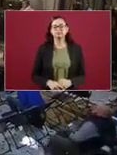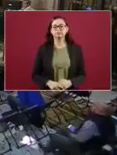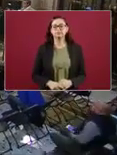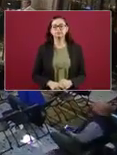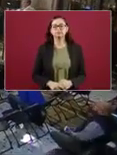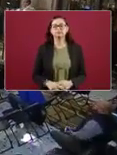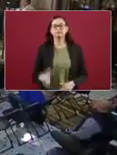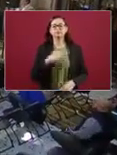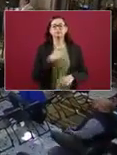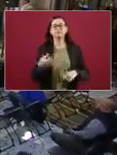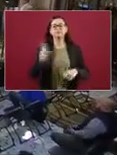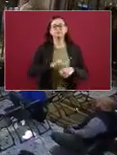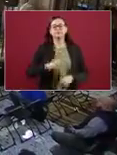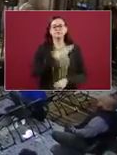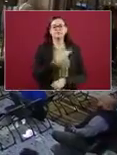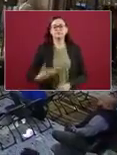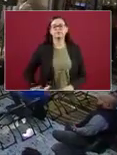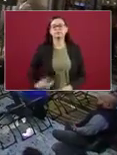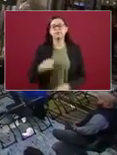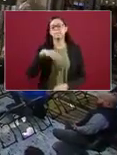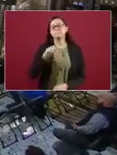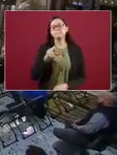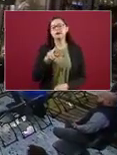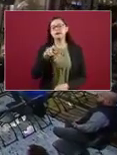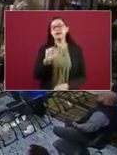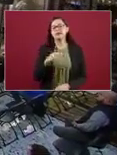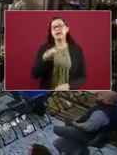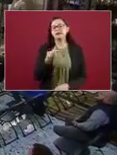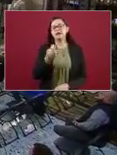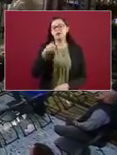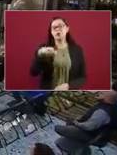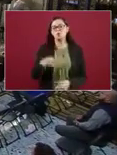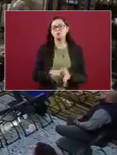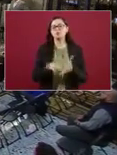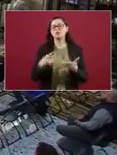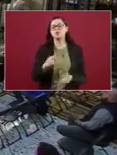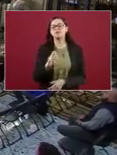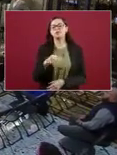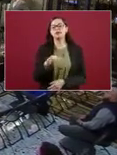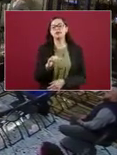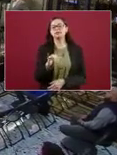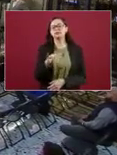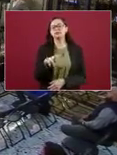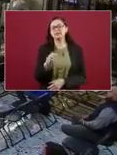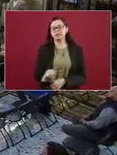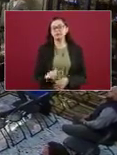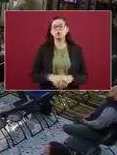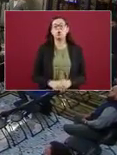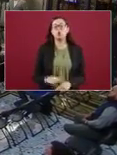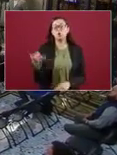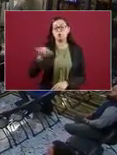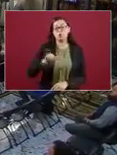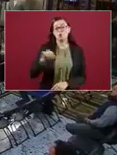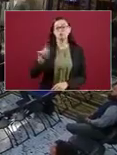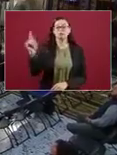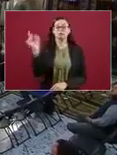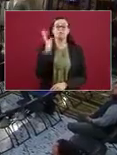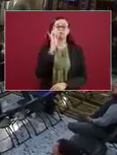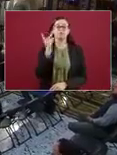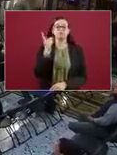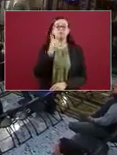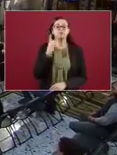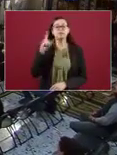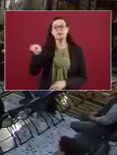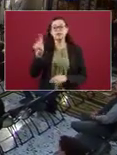Buenos días, presidente. Mariana León, del periódico El Financiero. Preguntarle, hoy se discute en diputados la